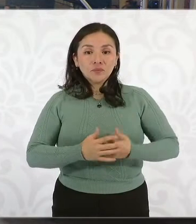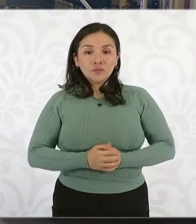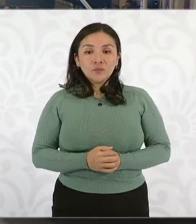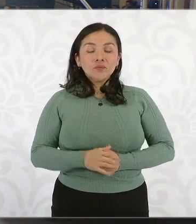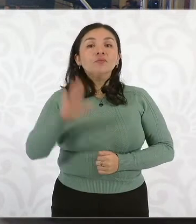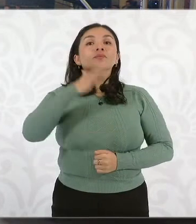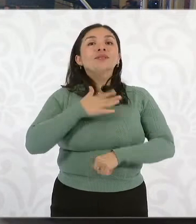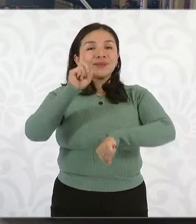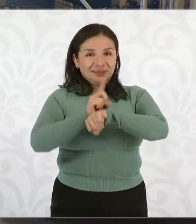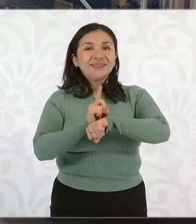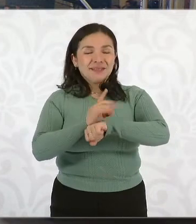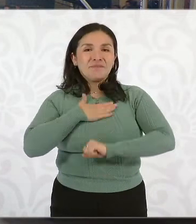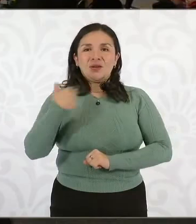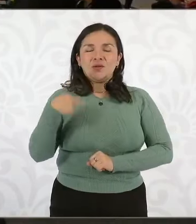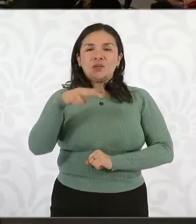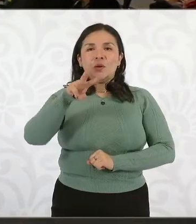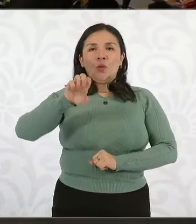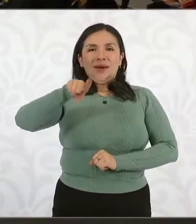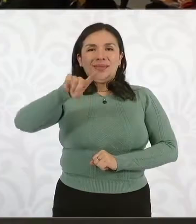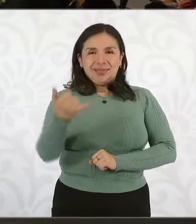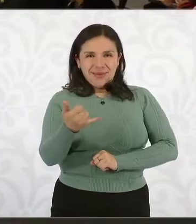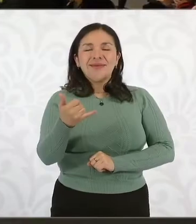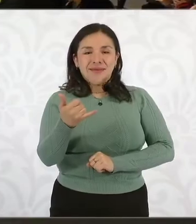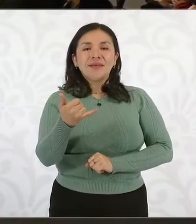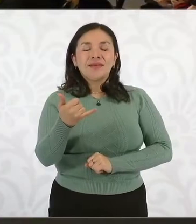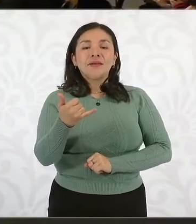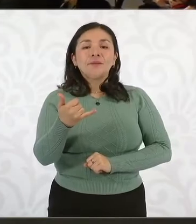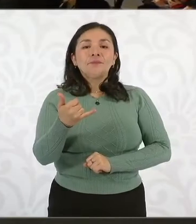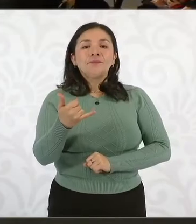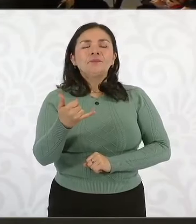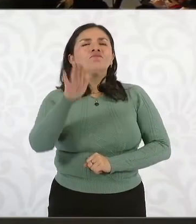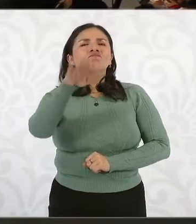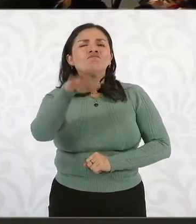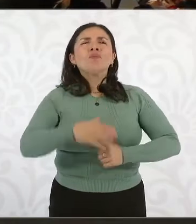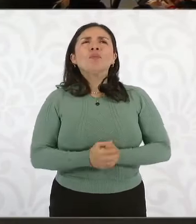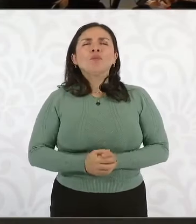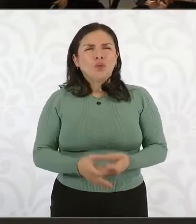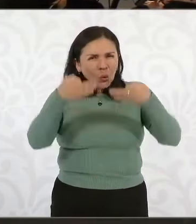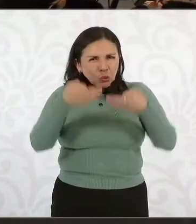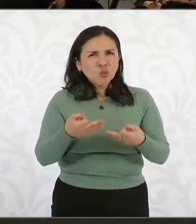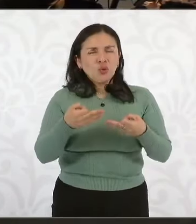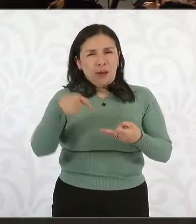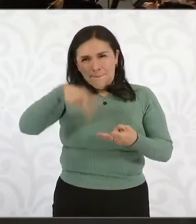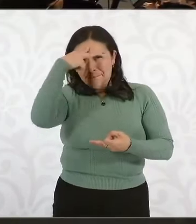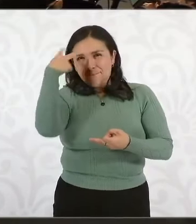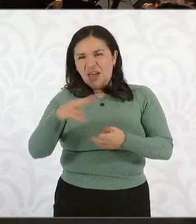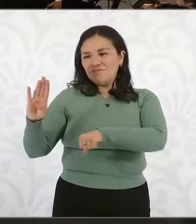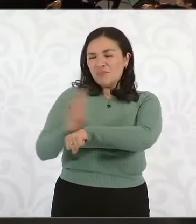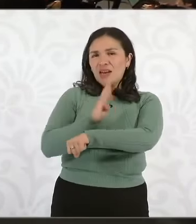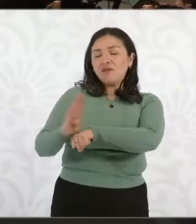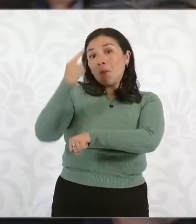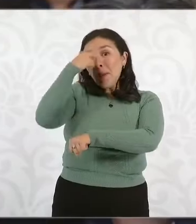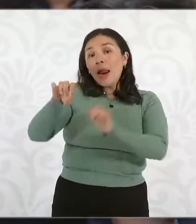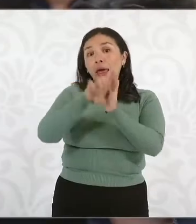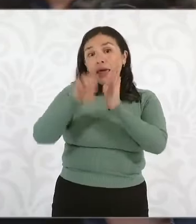Buenos días, Presidenta. Wendy Fernández, de Global Energy y Poder México. ¿Cuál es el beneficio concreto para nuestro país de impedir que una persona